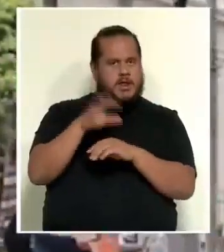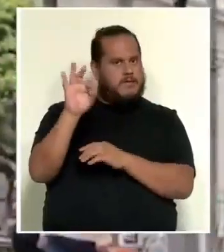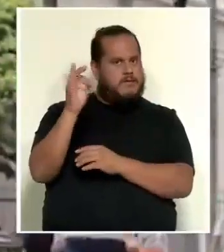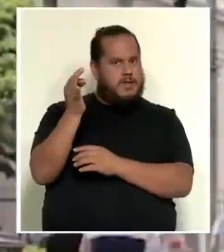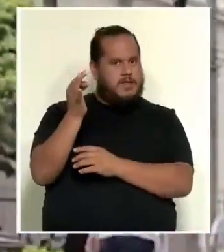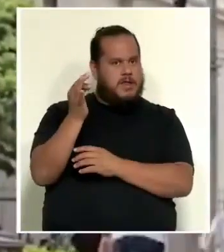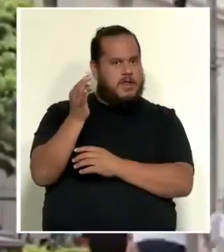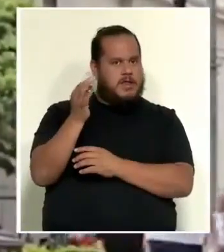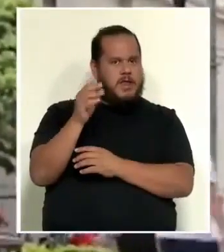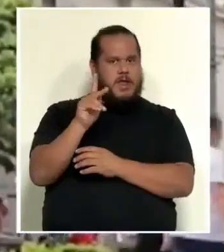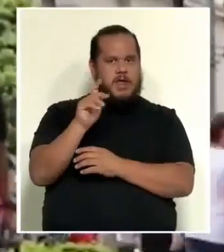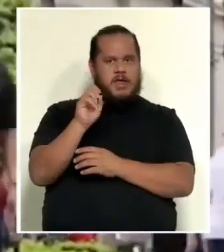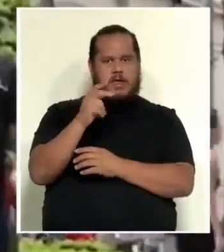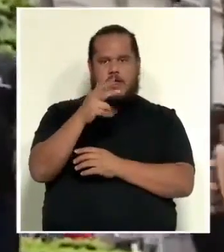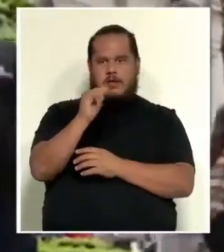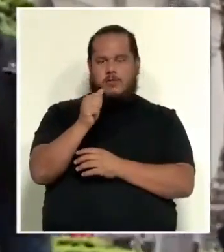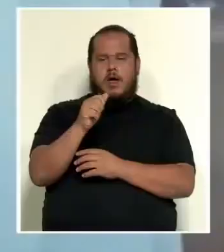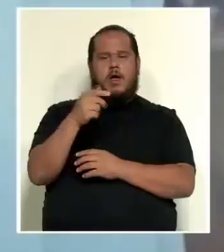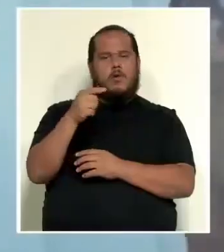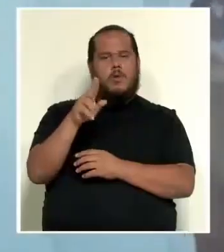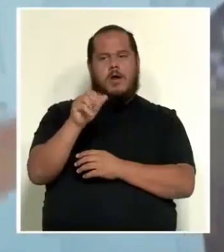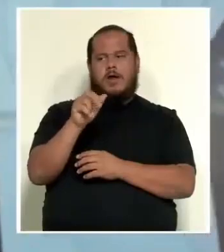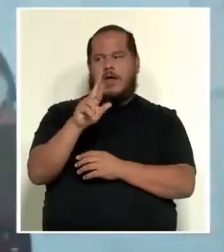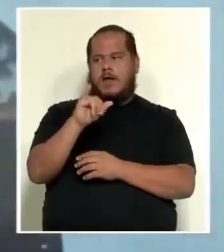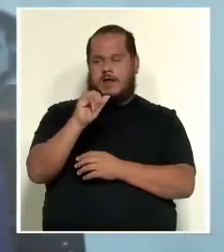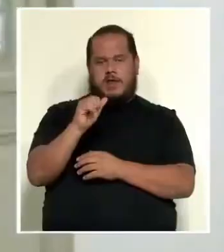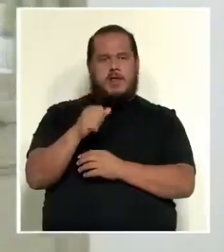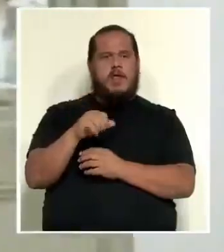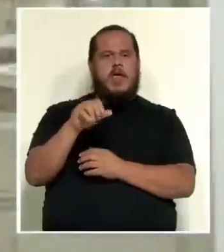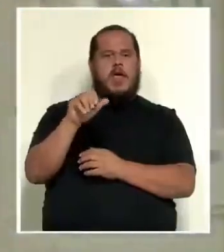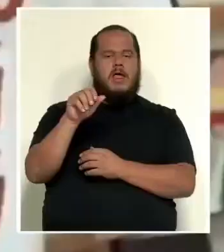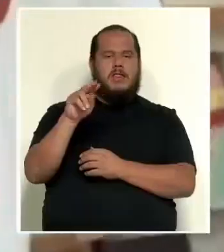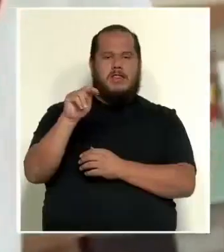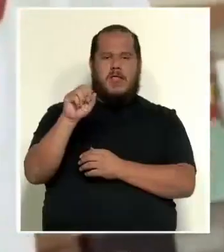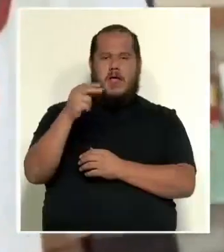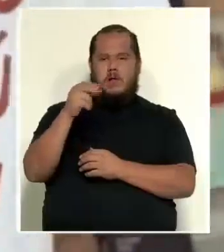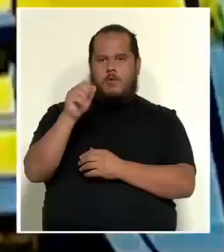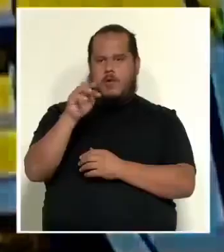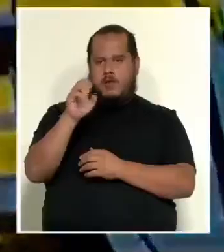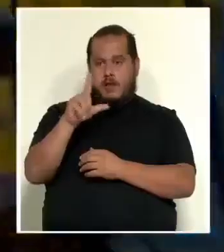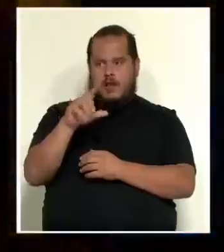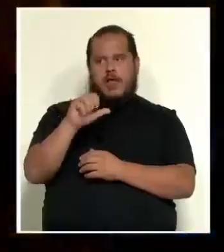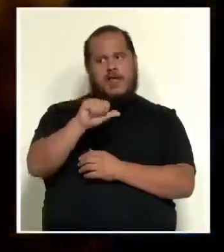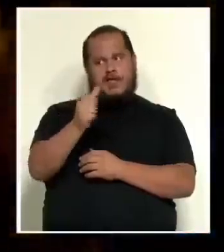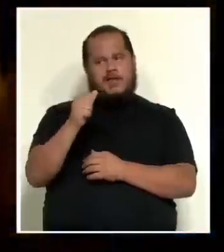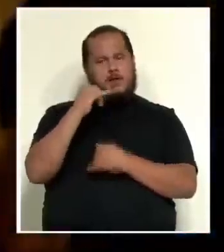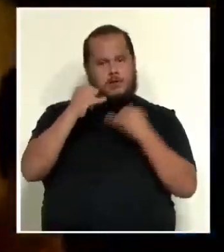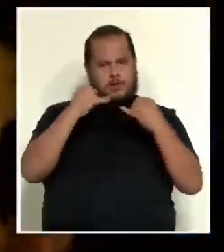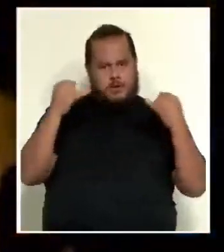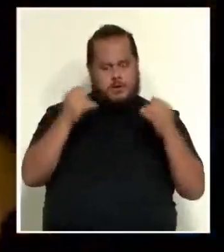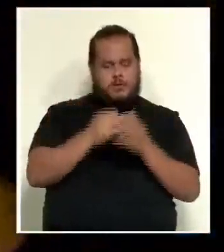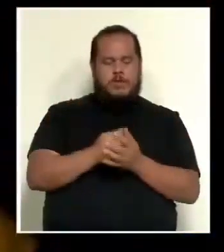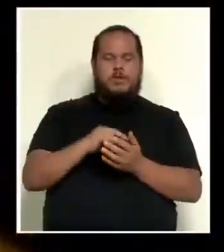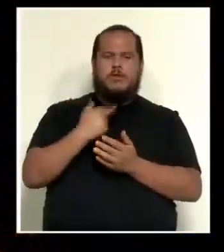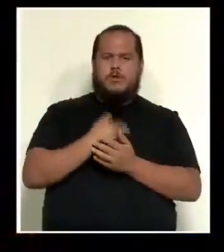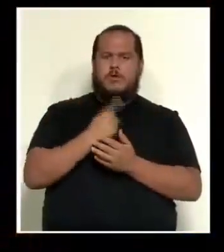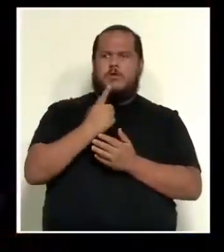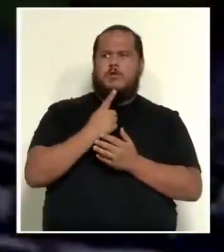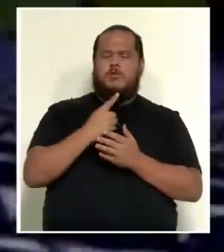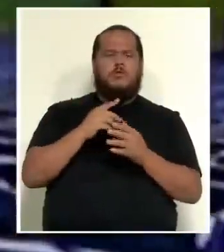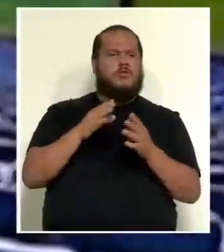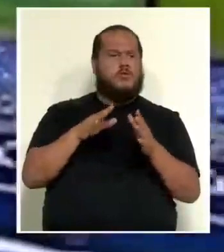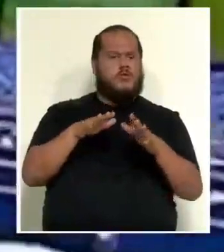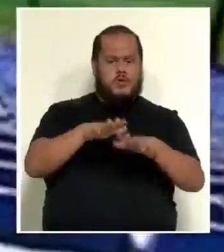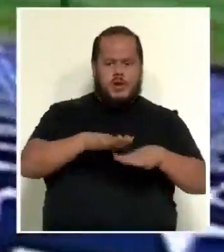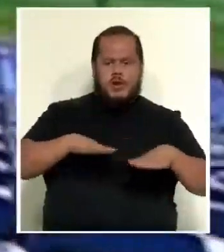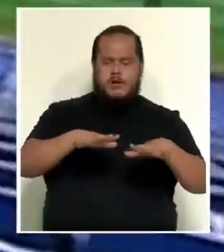francés, quechua, guaraní, aymara y náhuatl, entre muchas otras. Somos una región diversa,